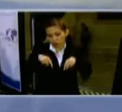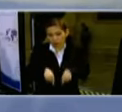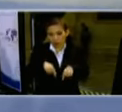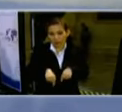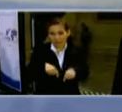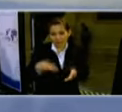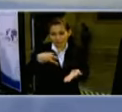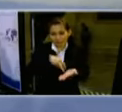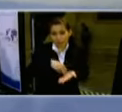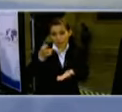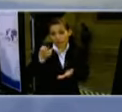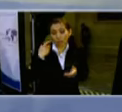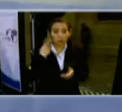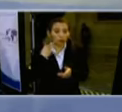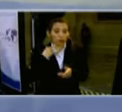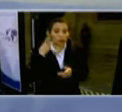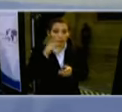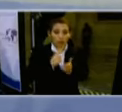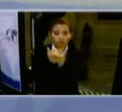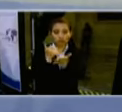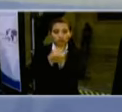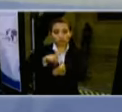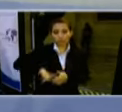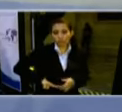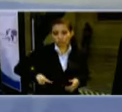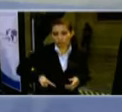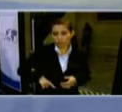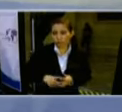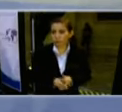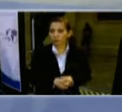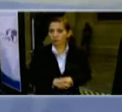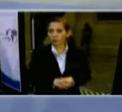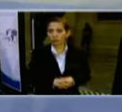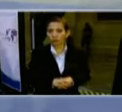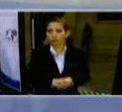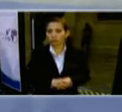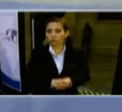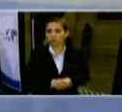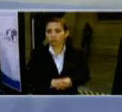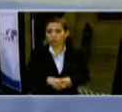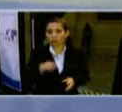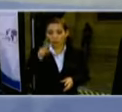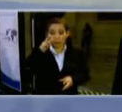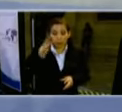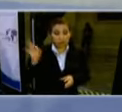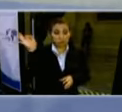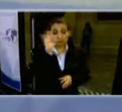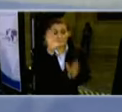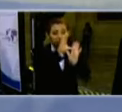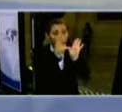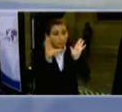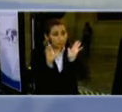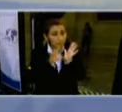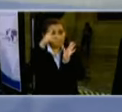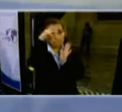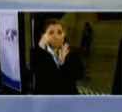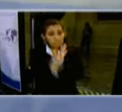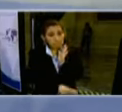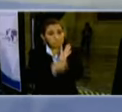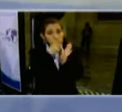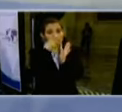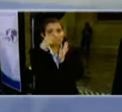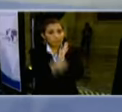lo que da cuerpo a la política pública y de Estado. Si nos atenemos al hecho de que la Constitución mexicana